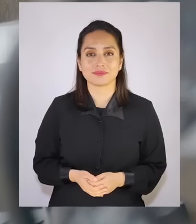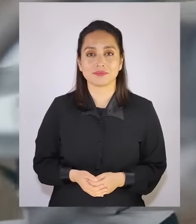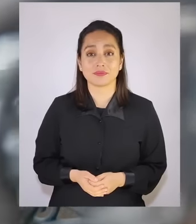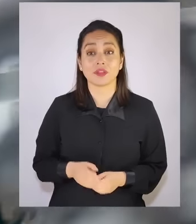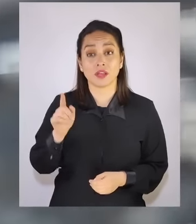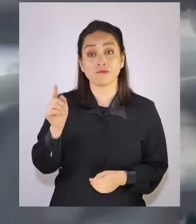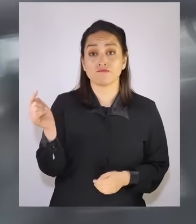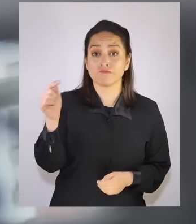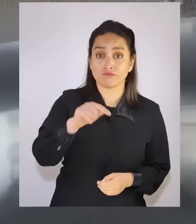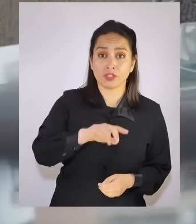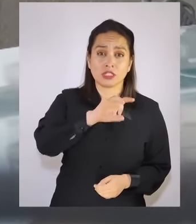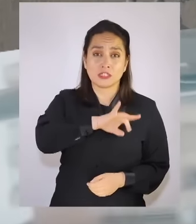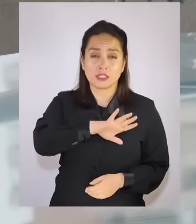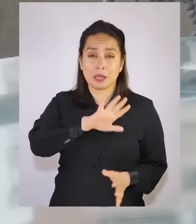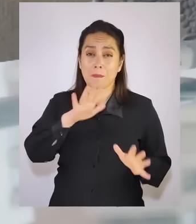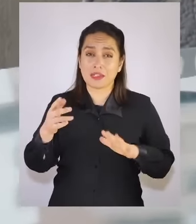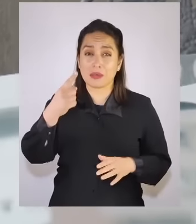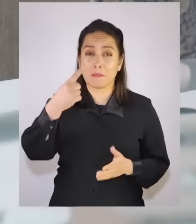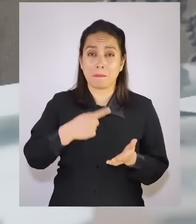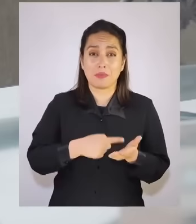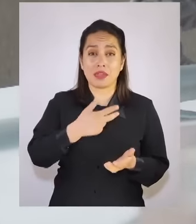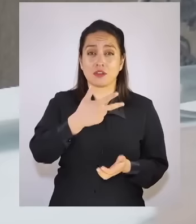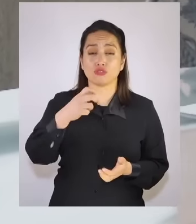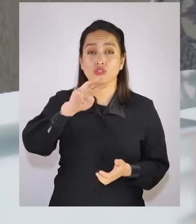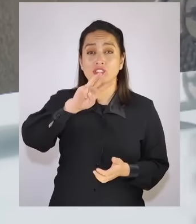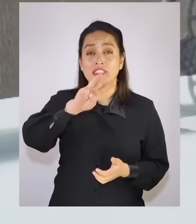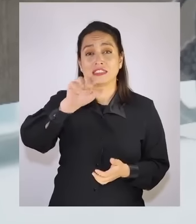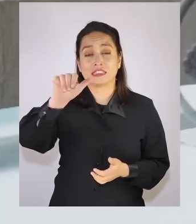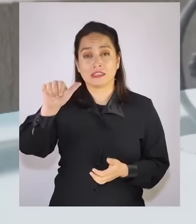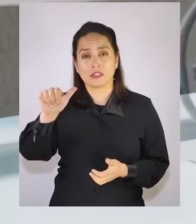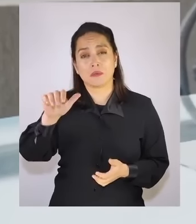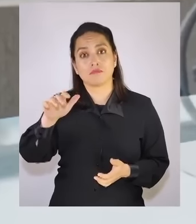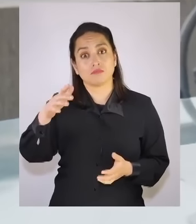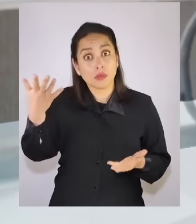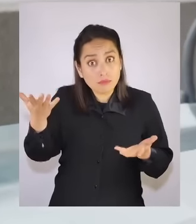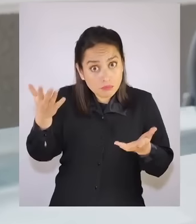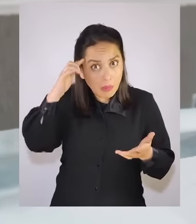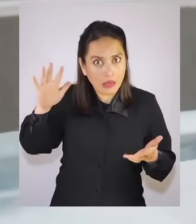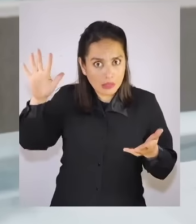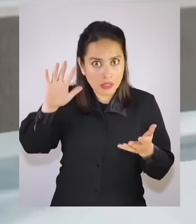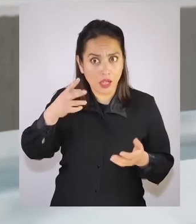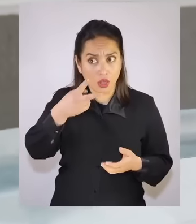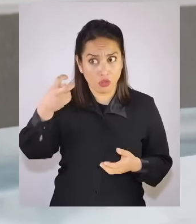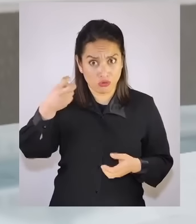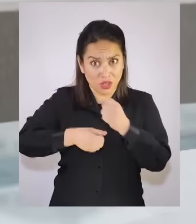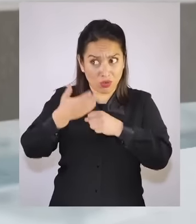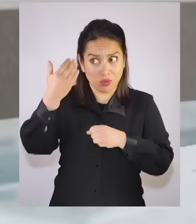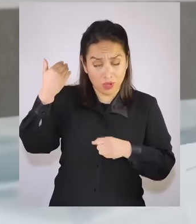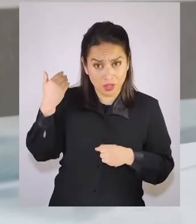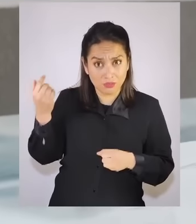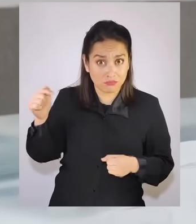Llega a Chile, se supone que en 1836 ya va al paraíso. Imagínate, estamos hablando de casi 200 años